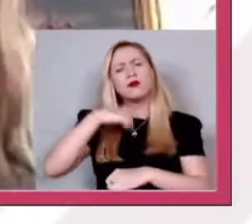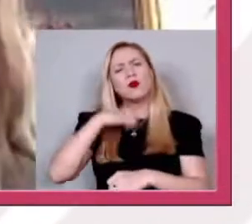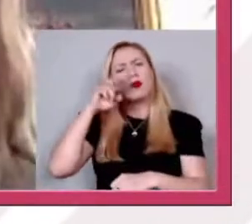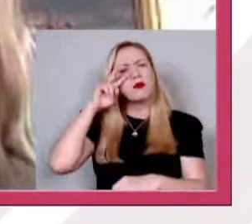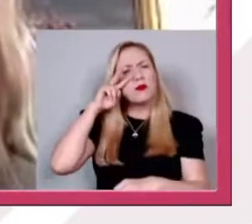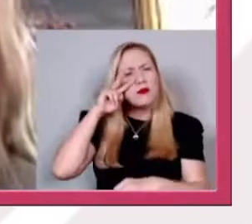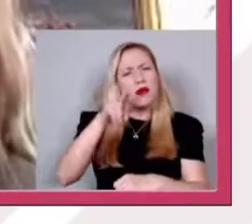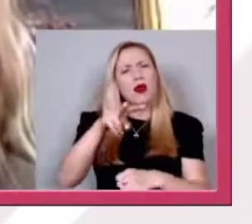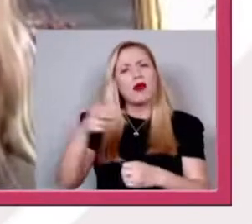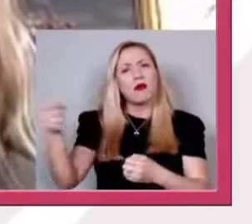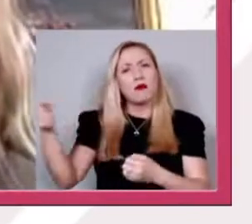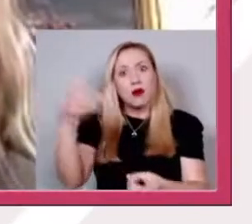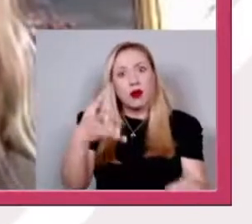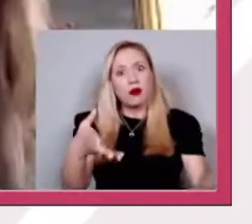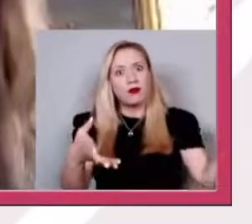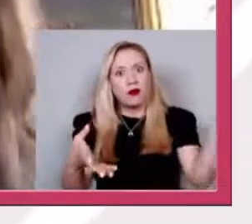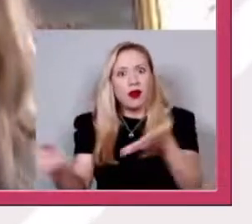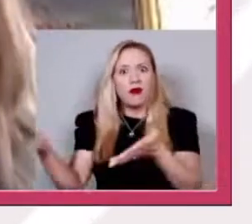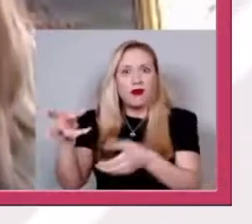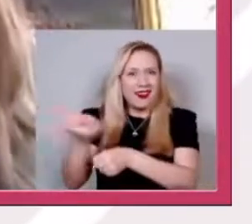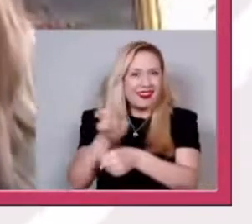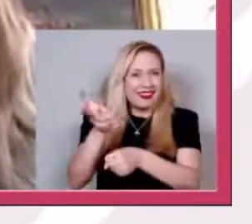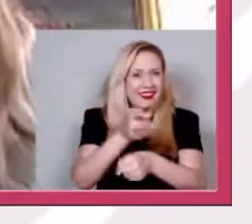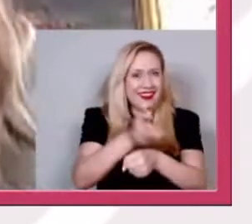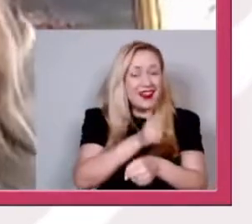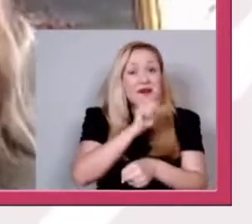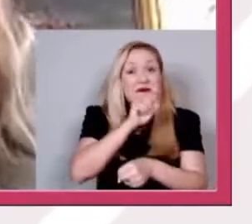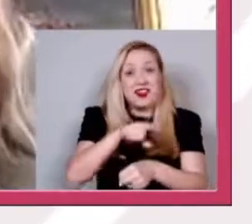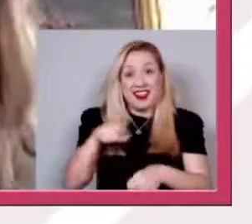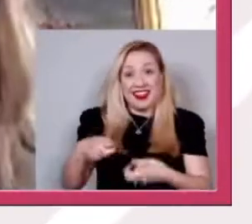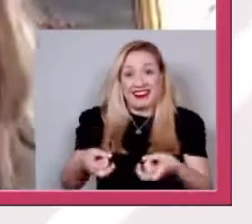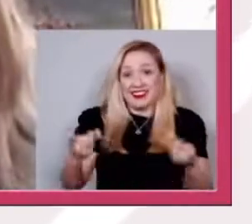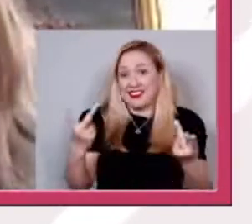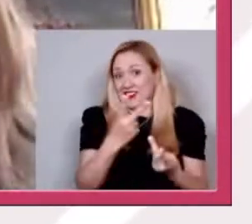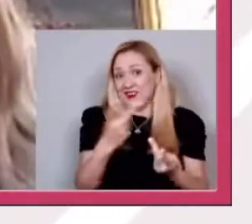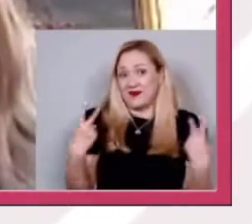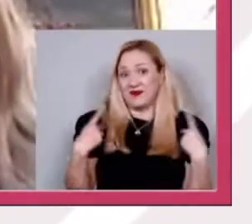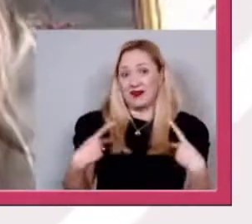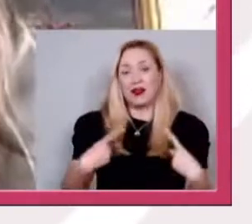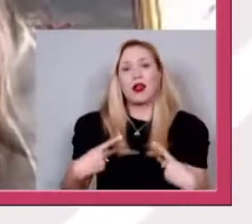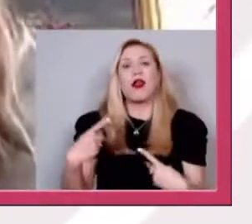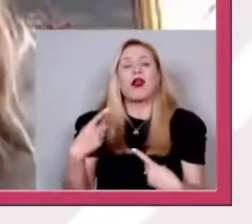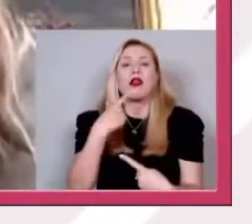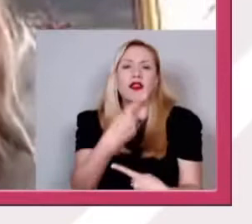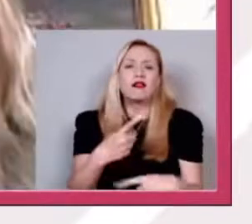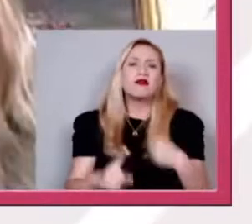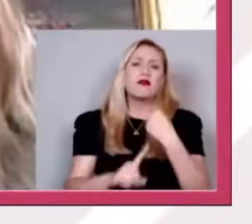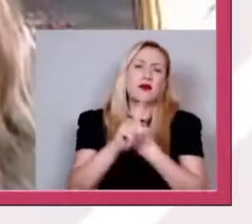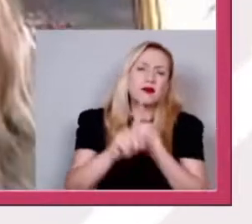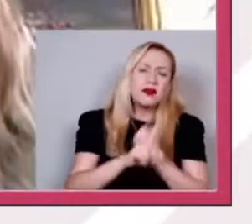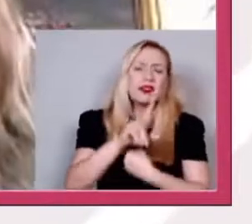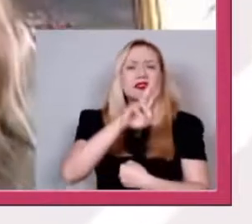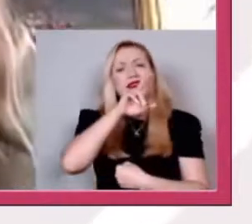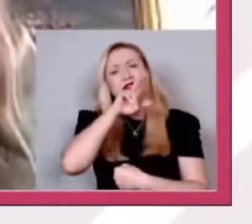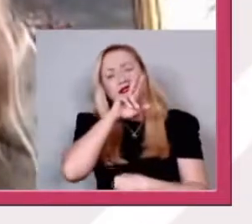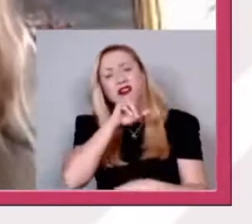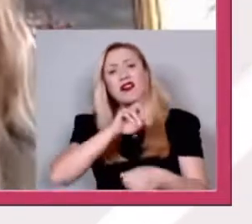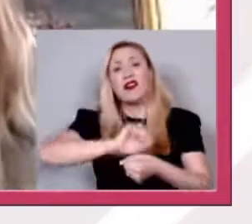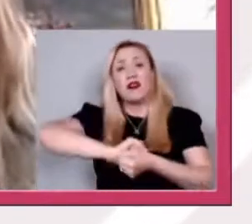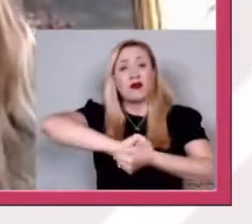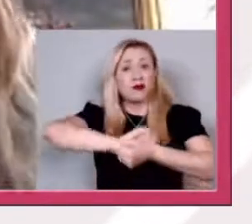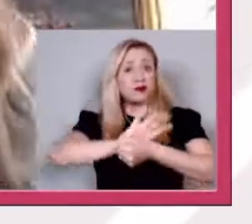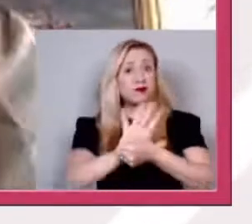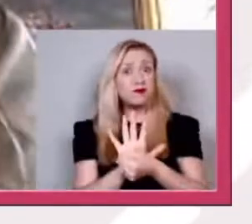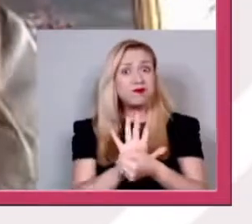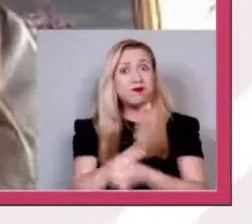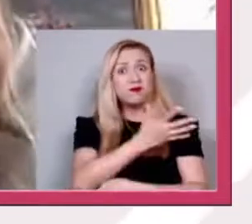con las aportaciones de las personas invitadas del día de hoy, algunas de las preocupaciones y problemáticas surgidas a raíz de la contingencia sanitaria,